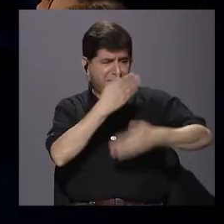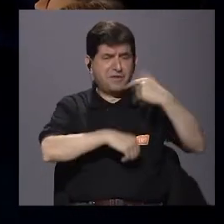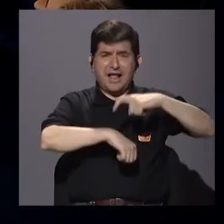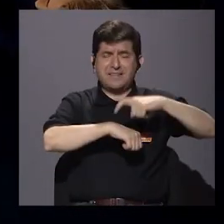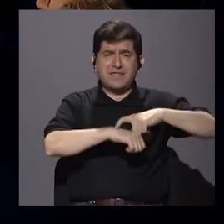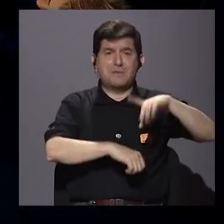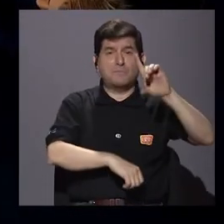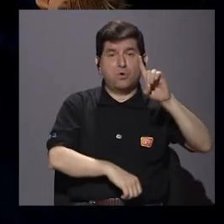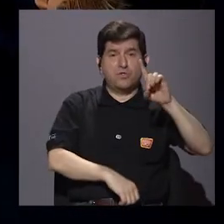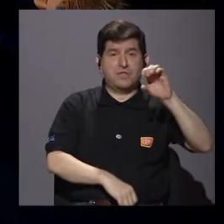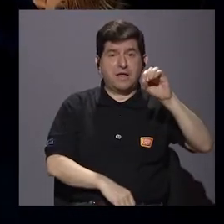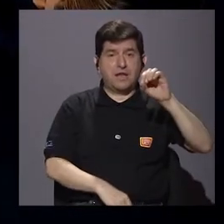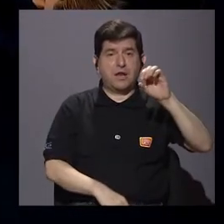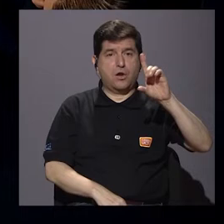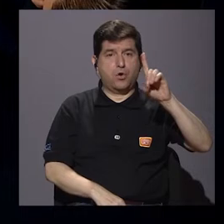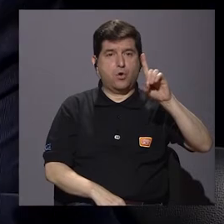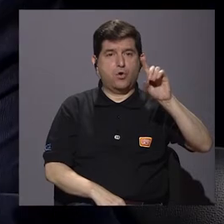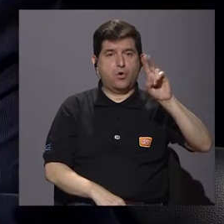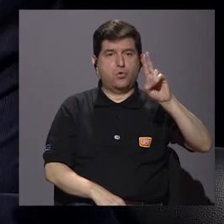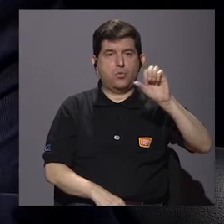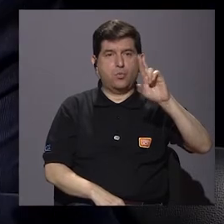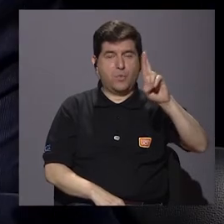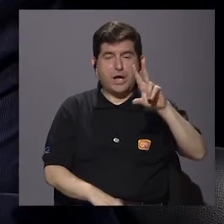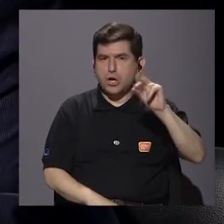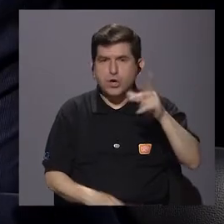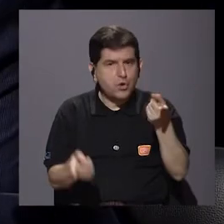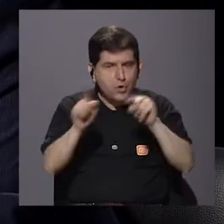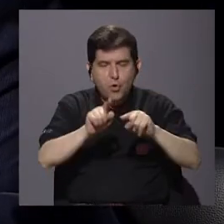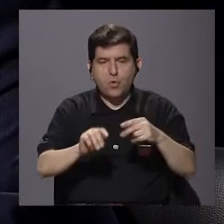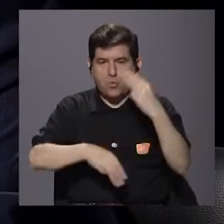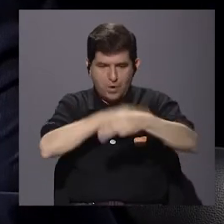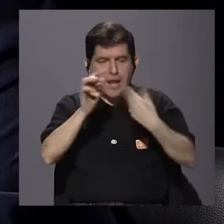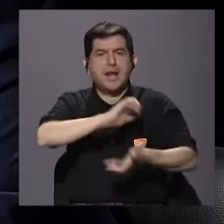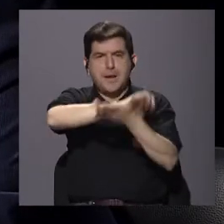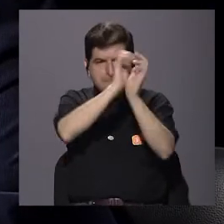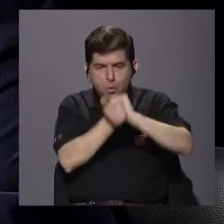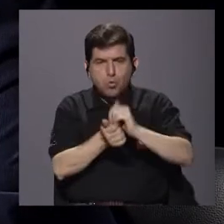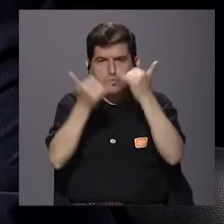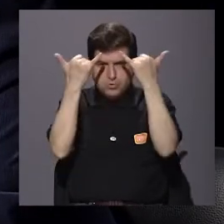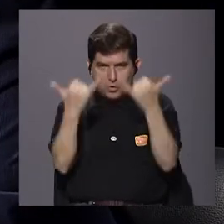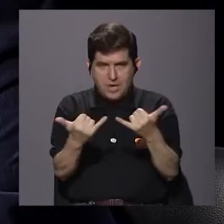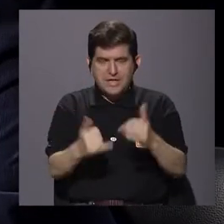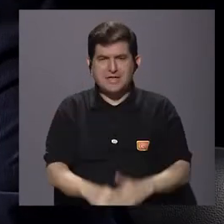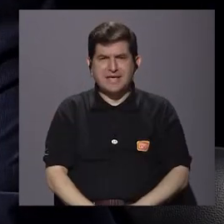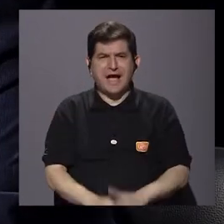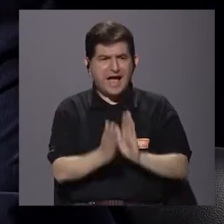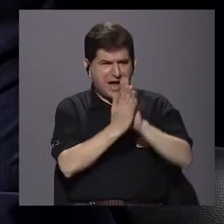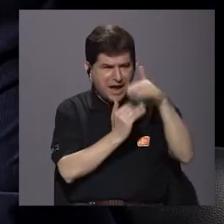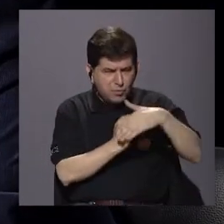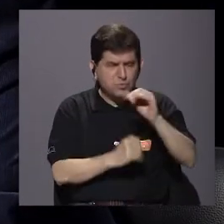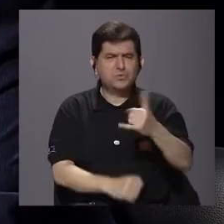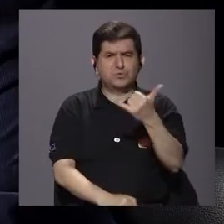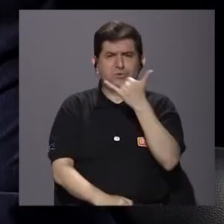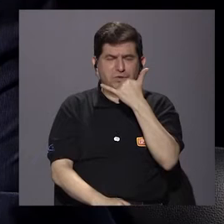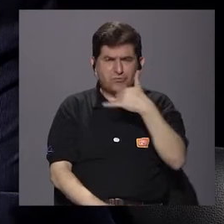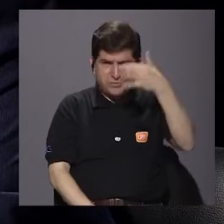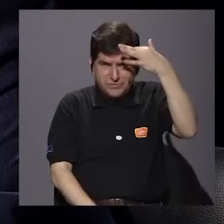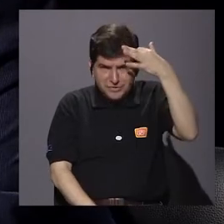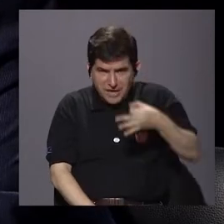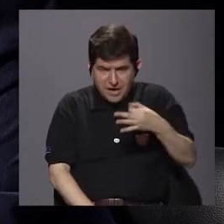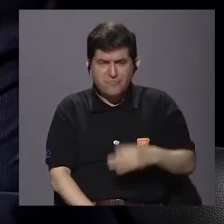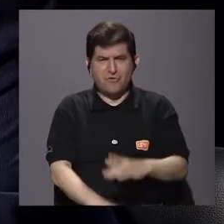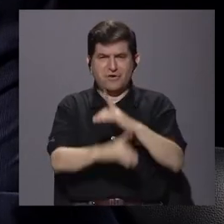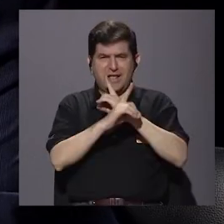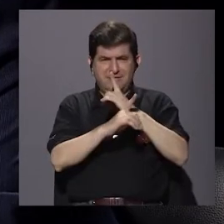oduber no se va a dar porque el mundo cambió y porque ya muchos de los excesos y defectos de las posiciones que